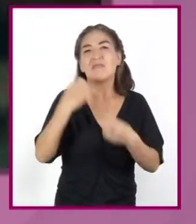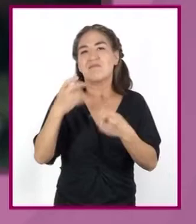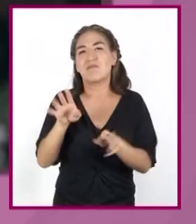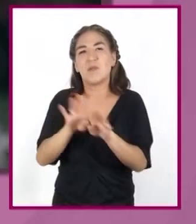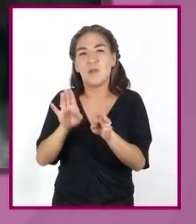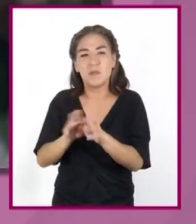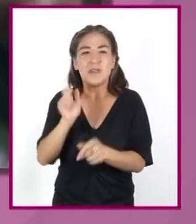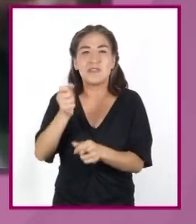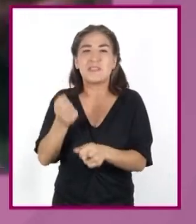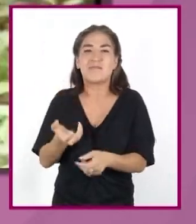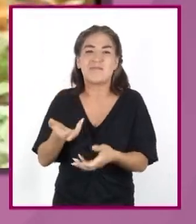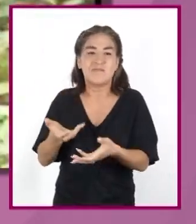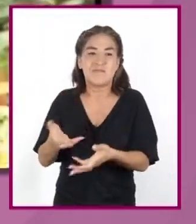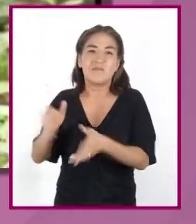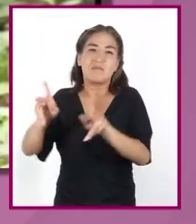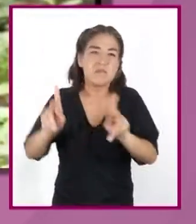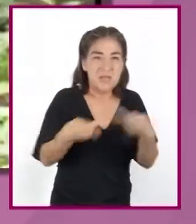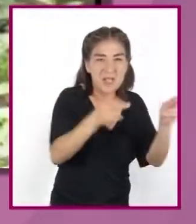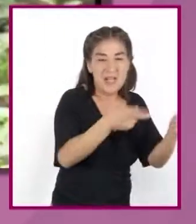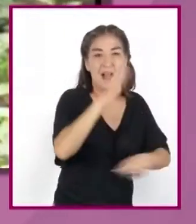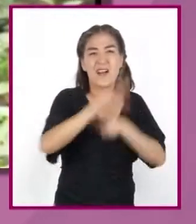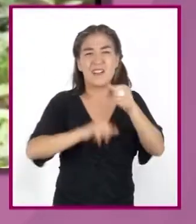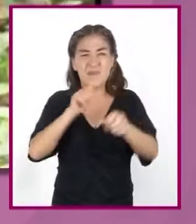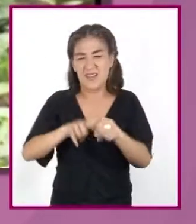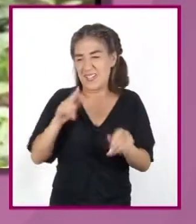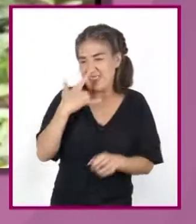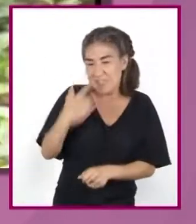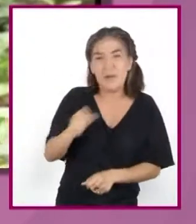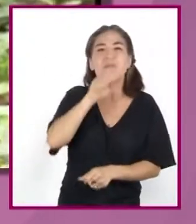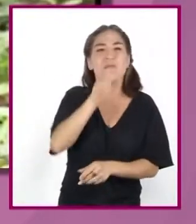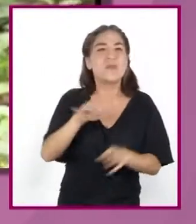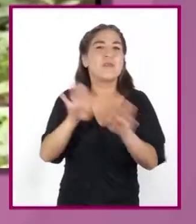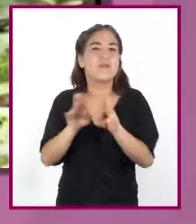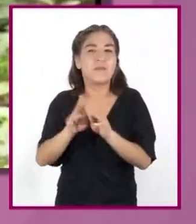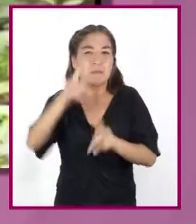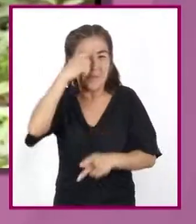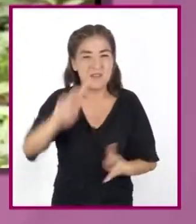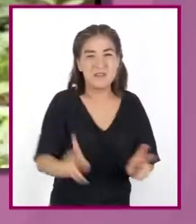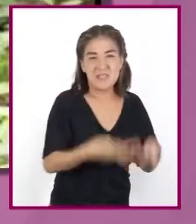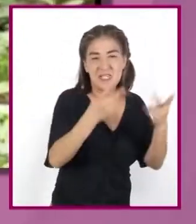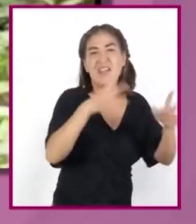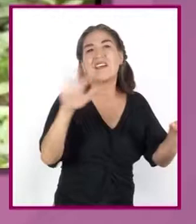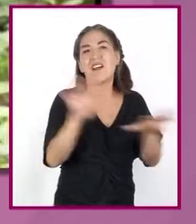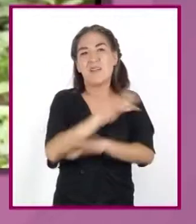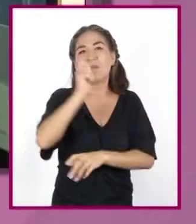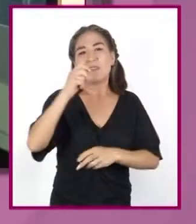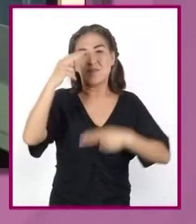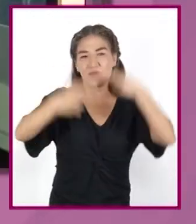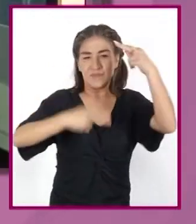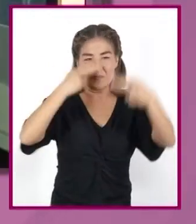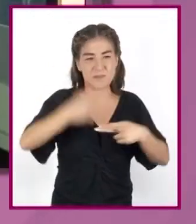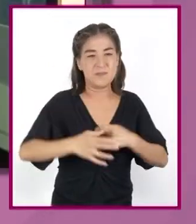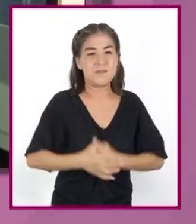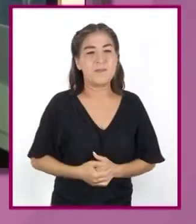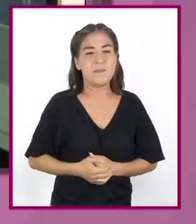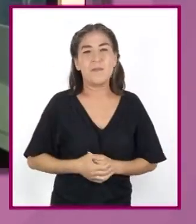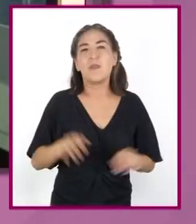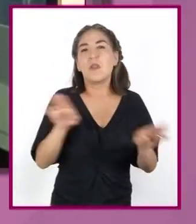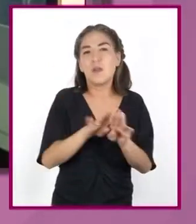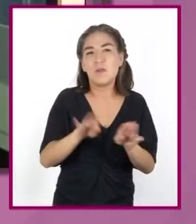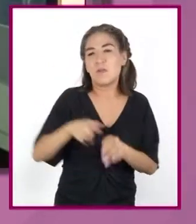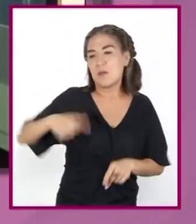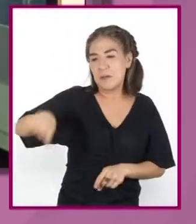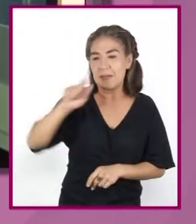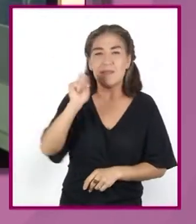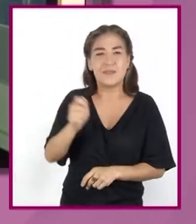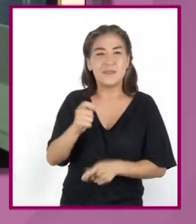de especies exóticas, la contaminación y el cambio climático. Cada quien puede ver en su medio ambiente que